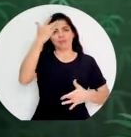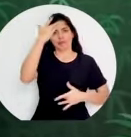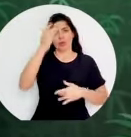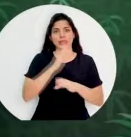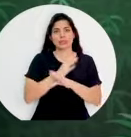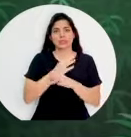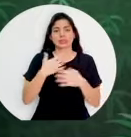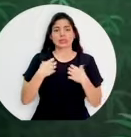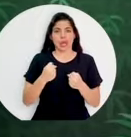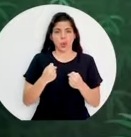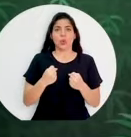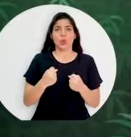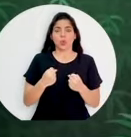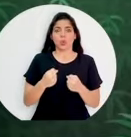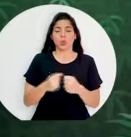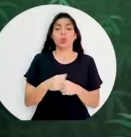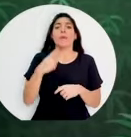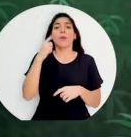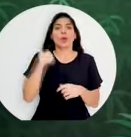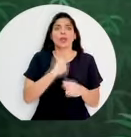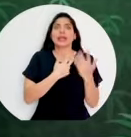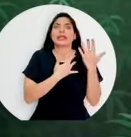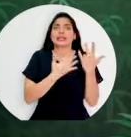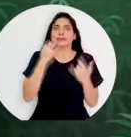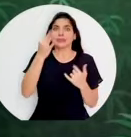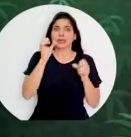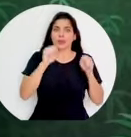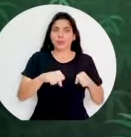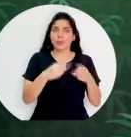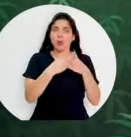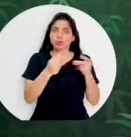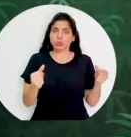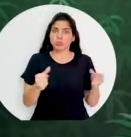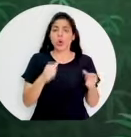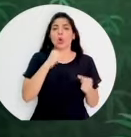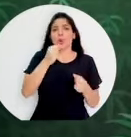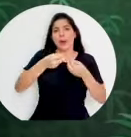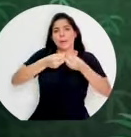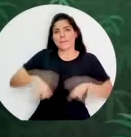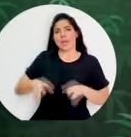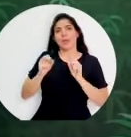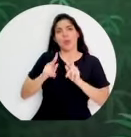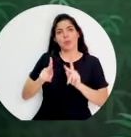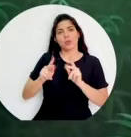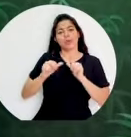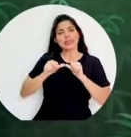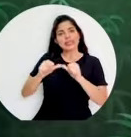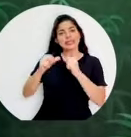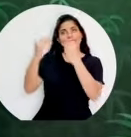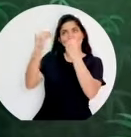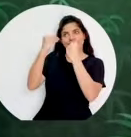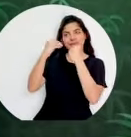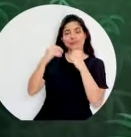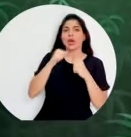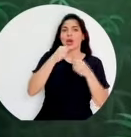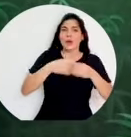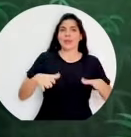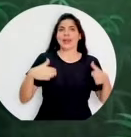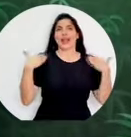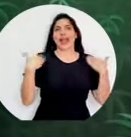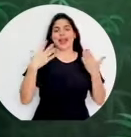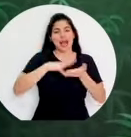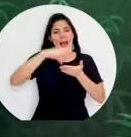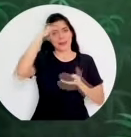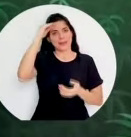y cuidarla porque tenemos la esperanza de salir de ella sin haber perdido la oportunidad de seguir educándonos ni la